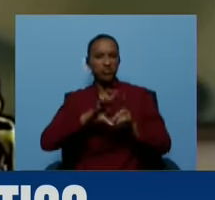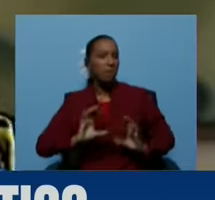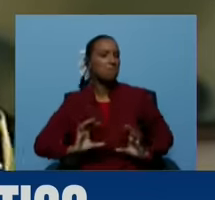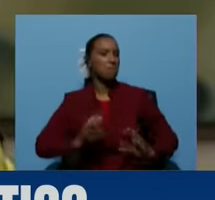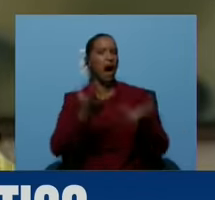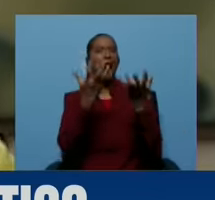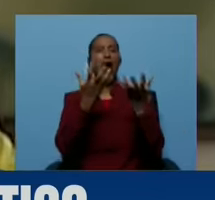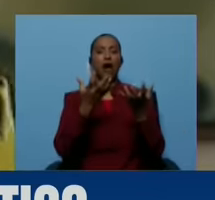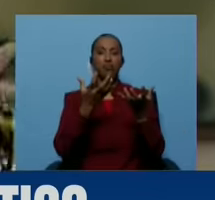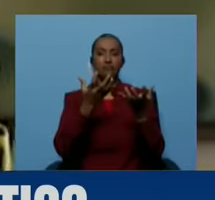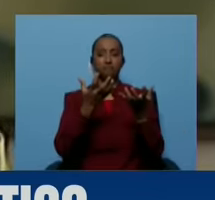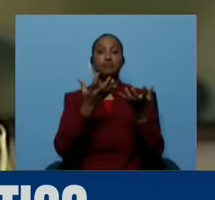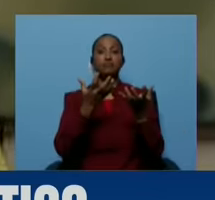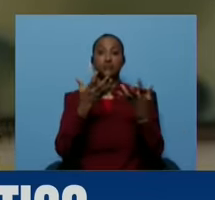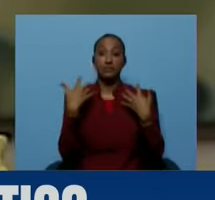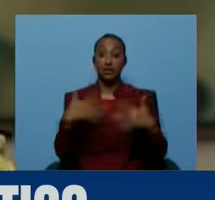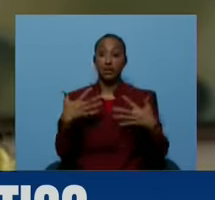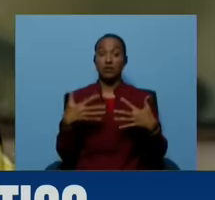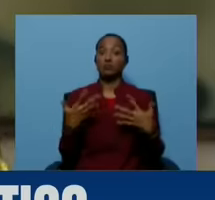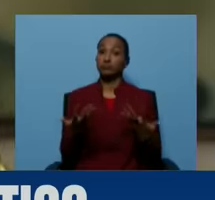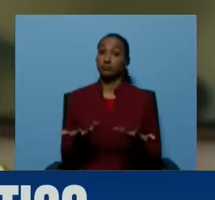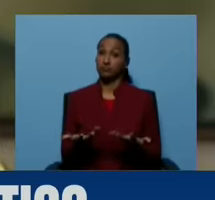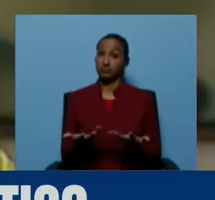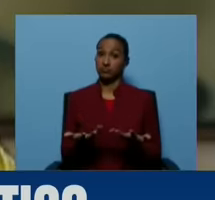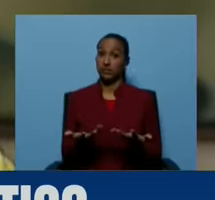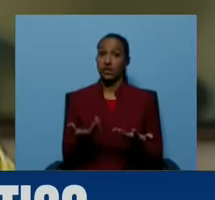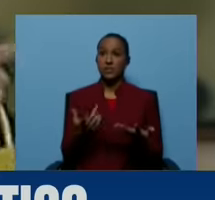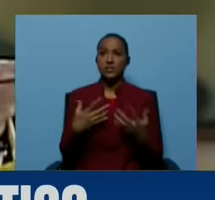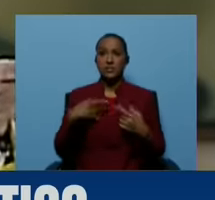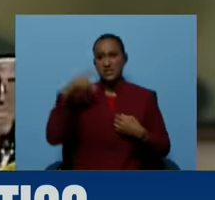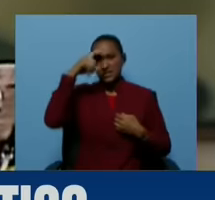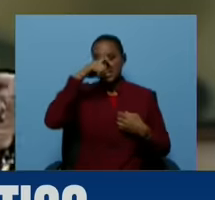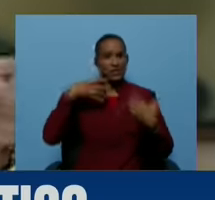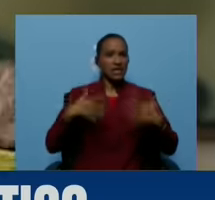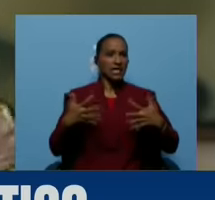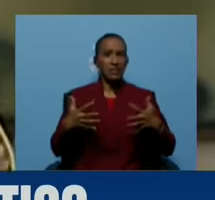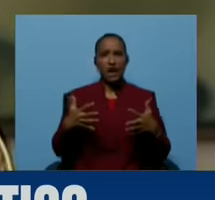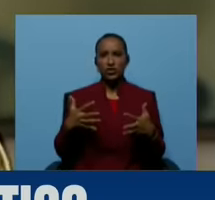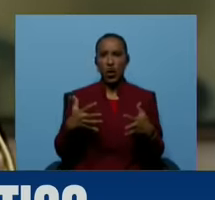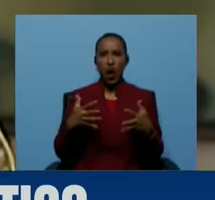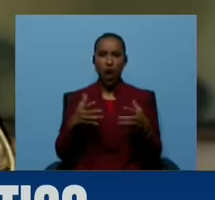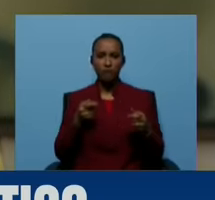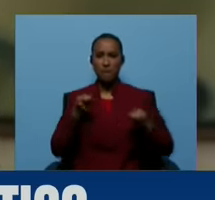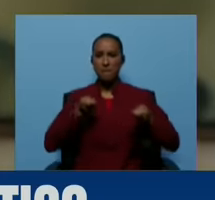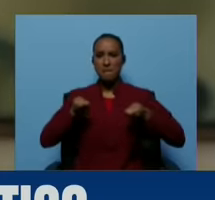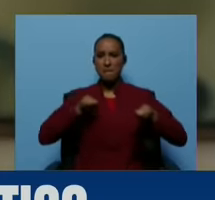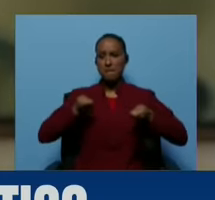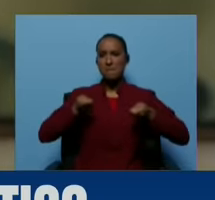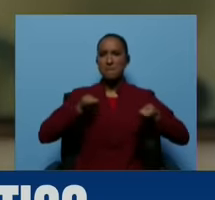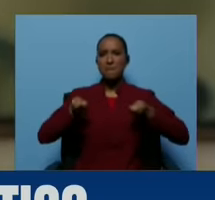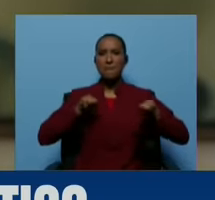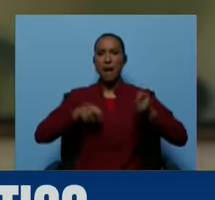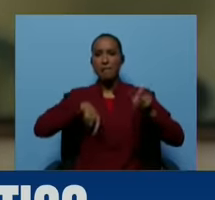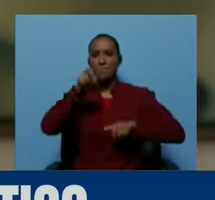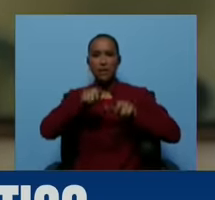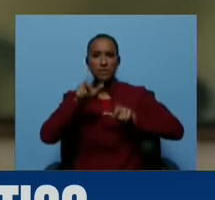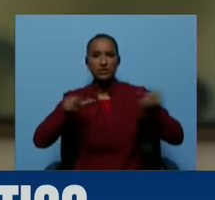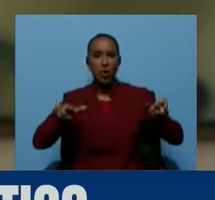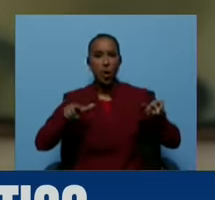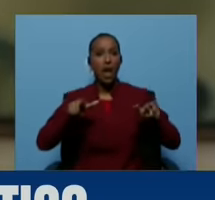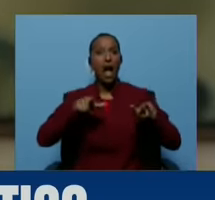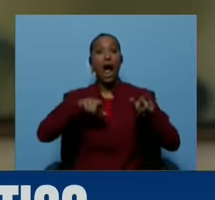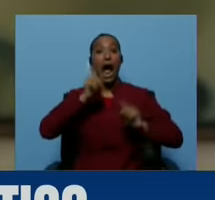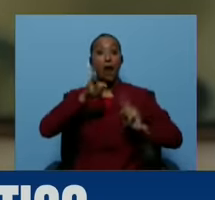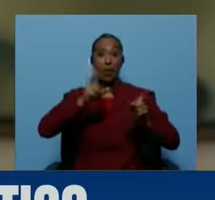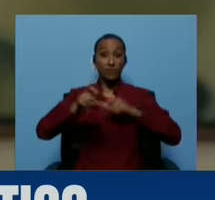una furibunda desesperación causada por el consumo de estupefacientes,